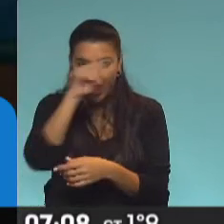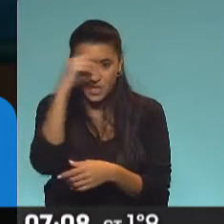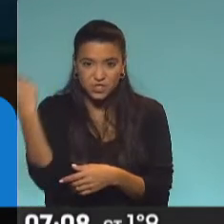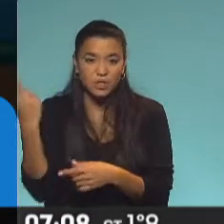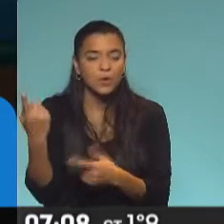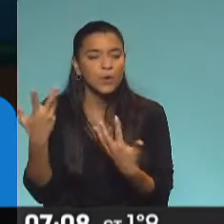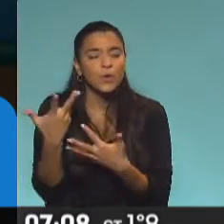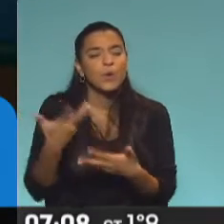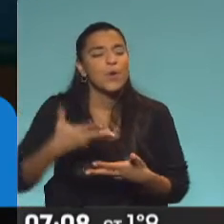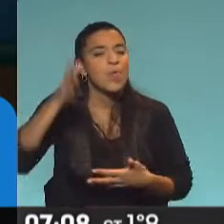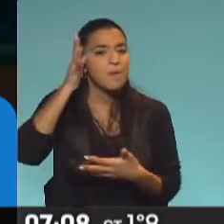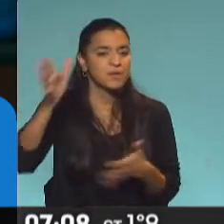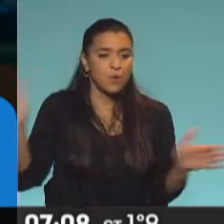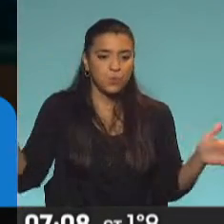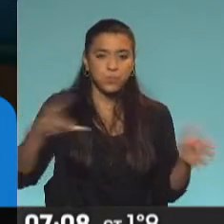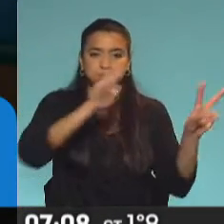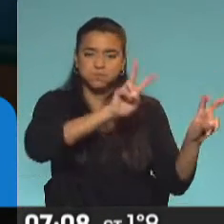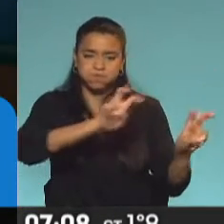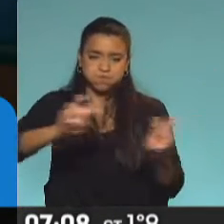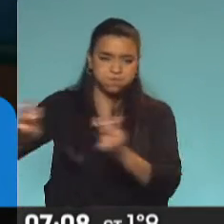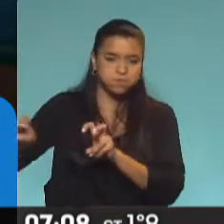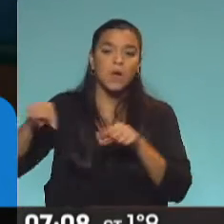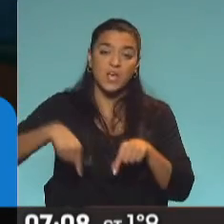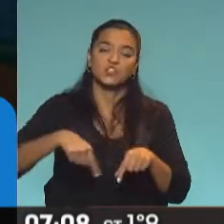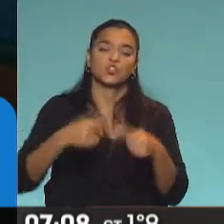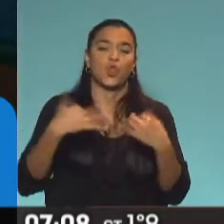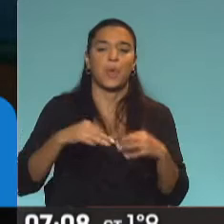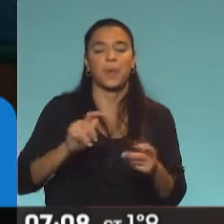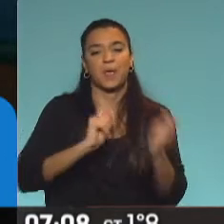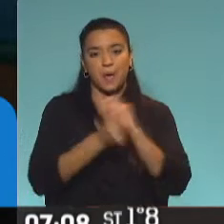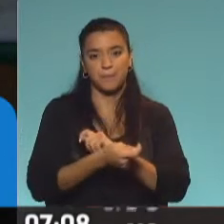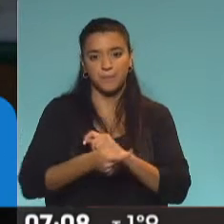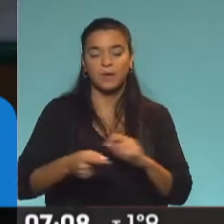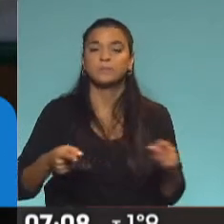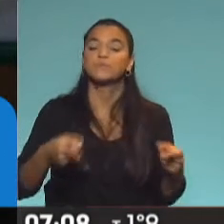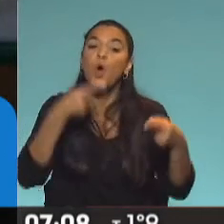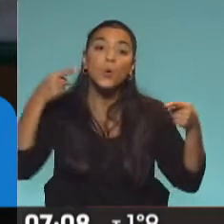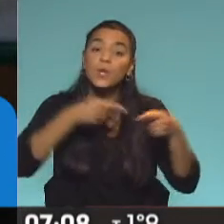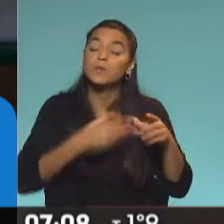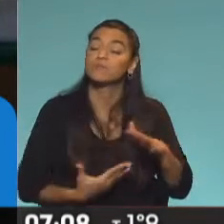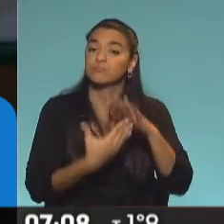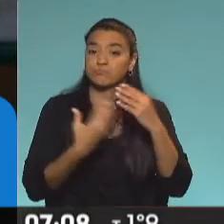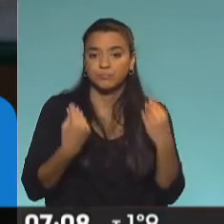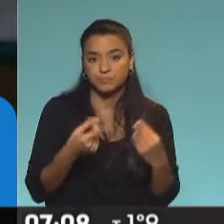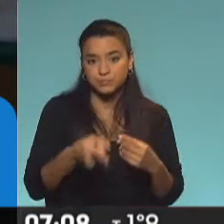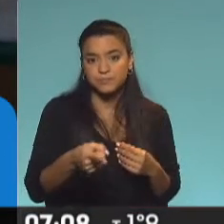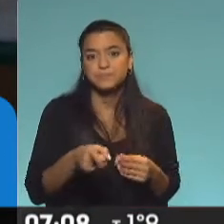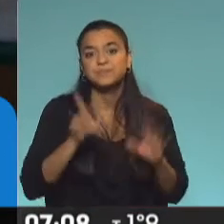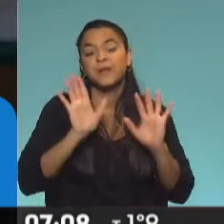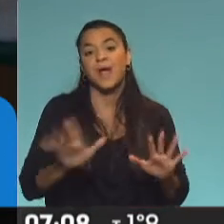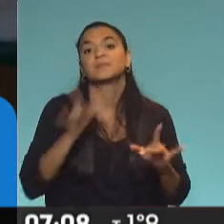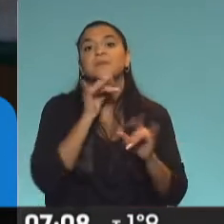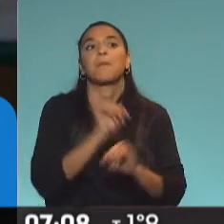Tiene demasiada competencia y eso hay que entrar a modificarlo. El punto central parece ser, por lo pronto así está